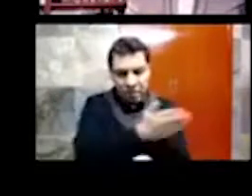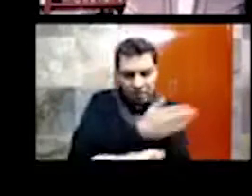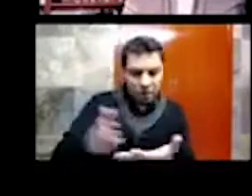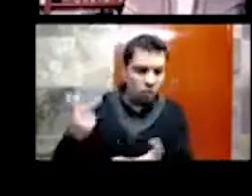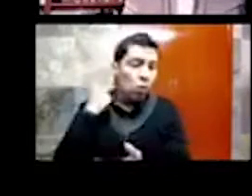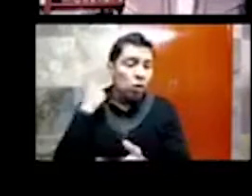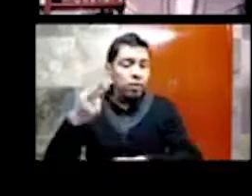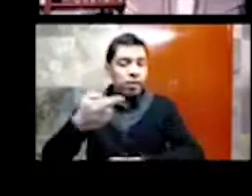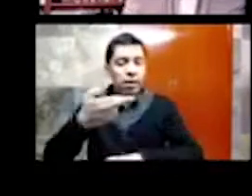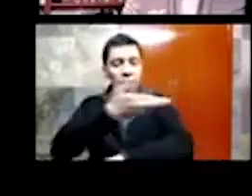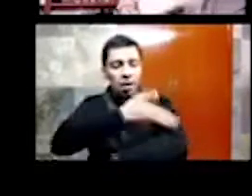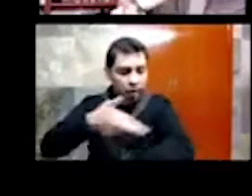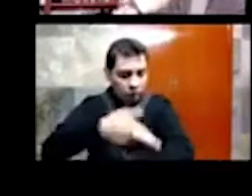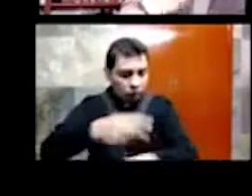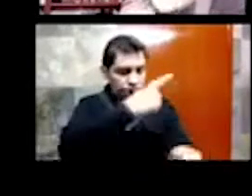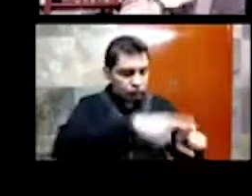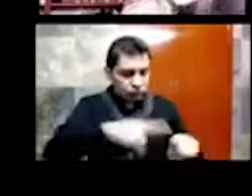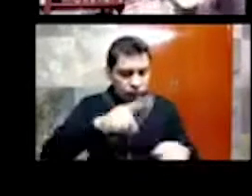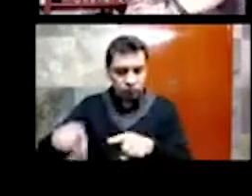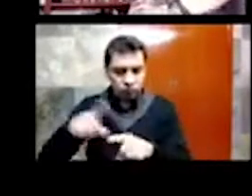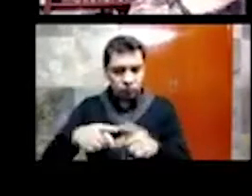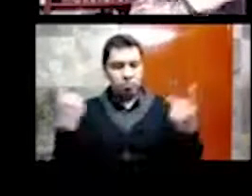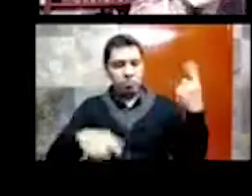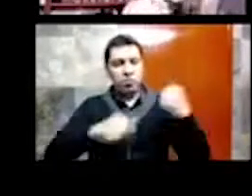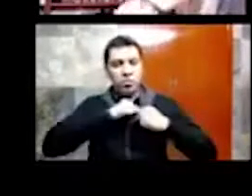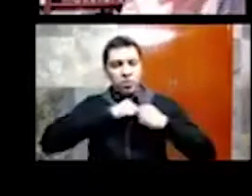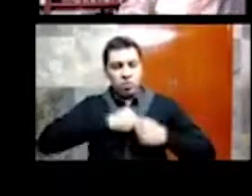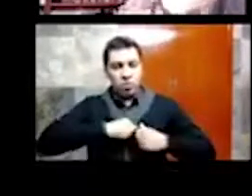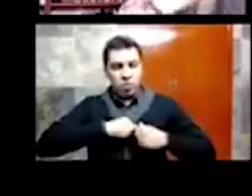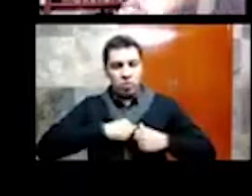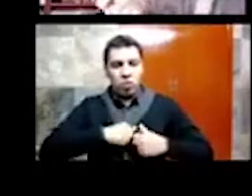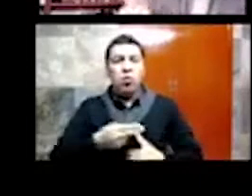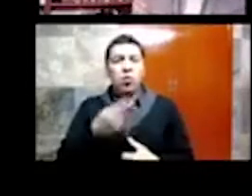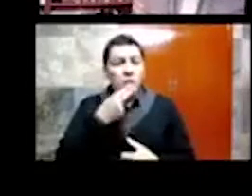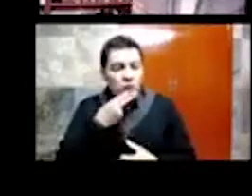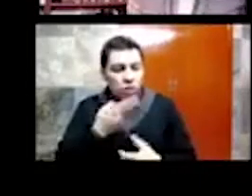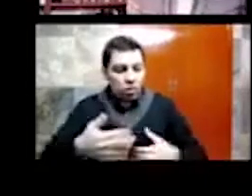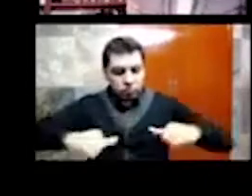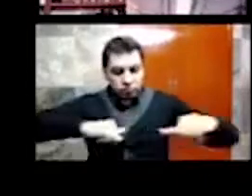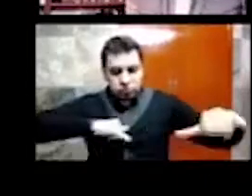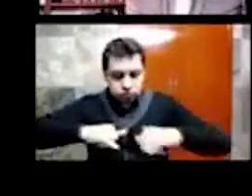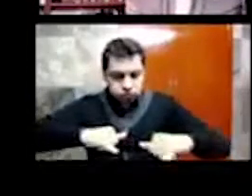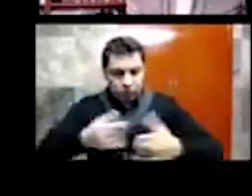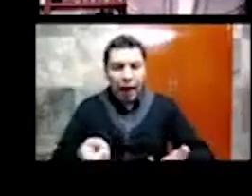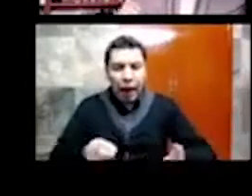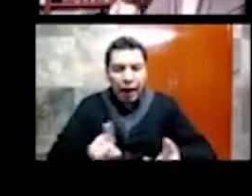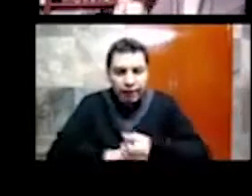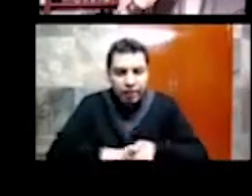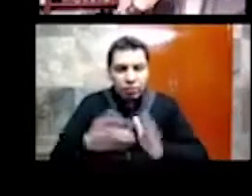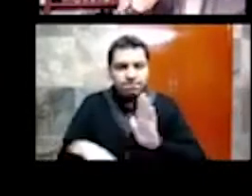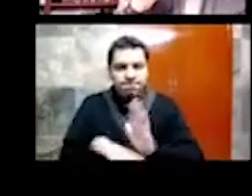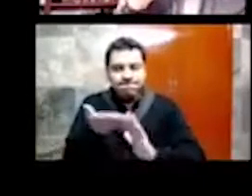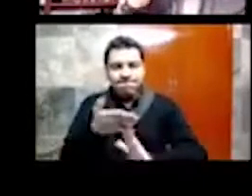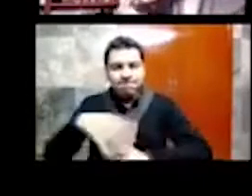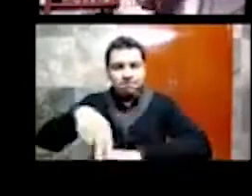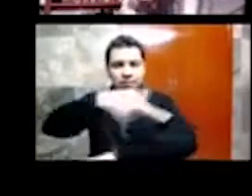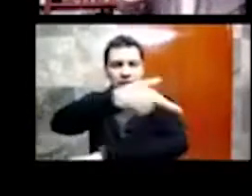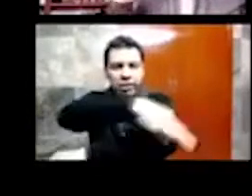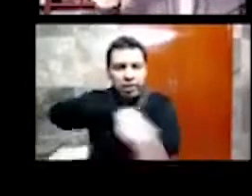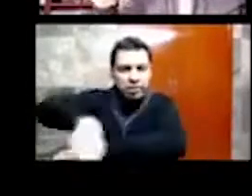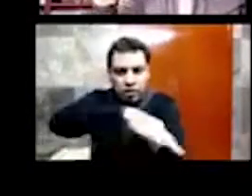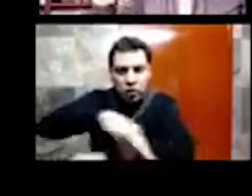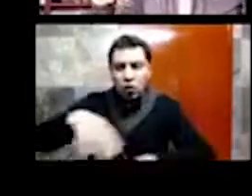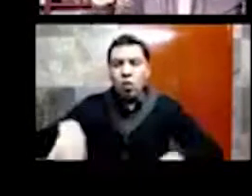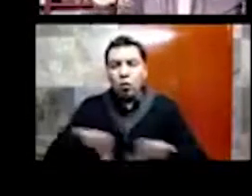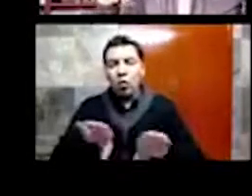consideraciones en torno del uso, función e interrelación de sus componentes arquitectónicos. Esto no ocurre